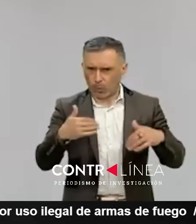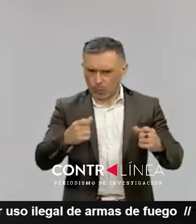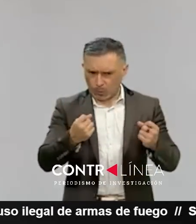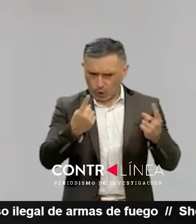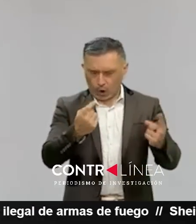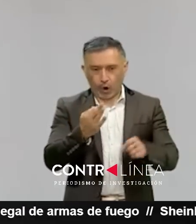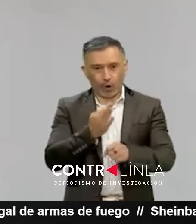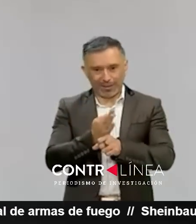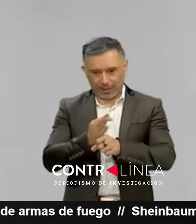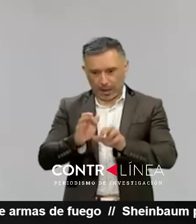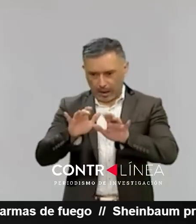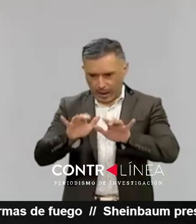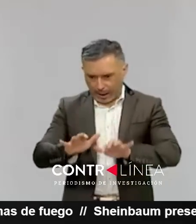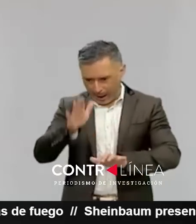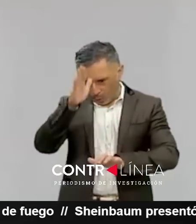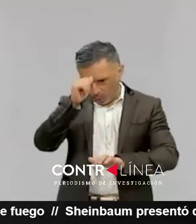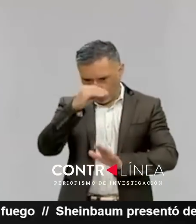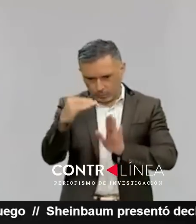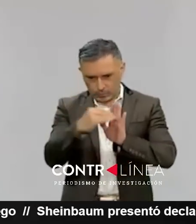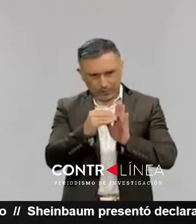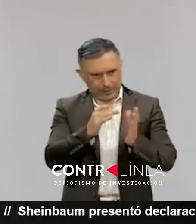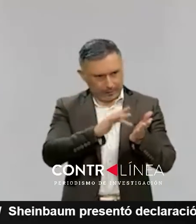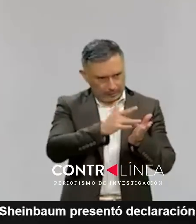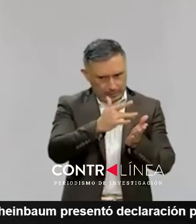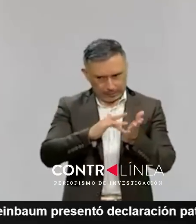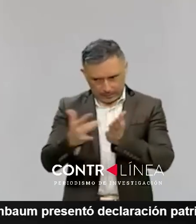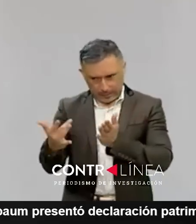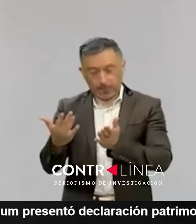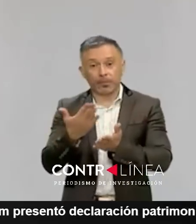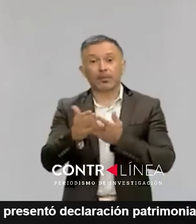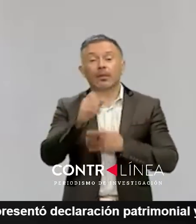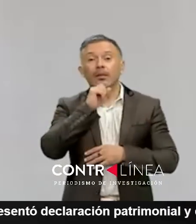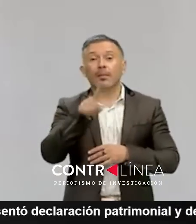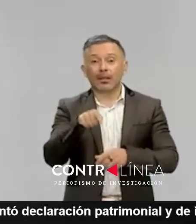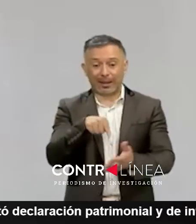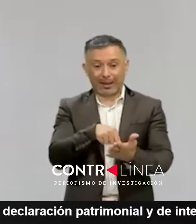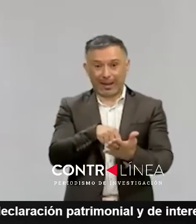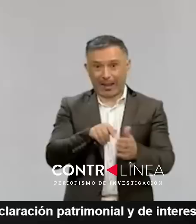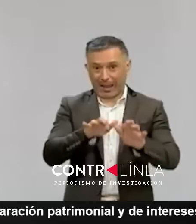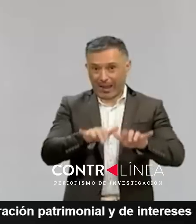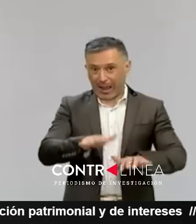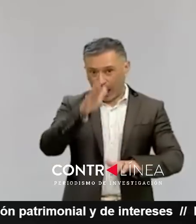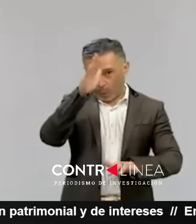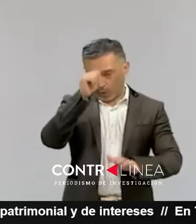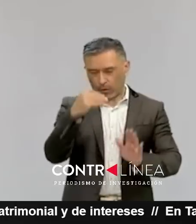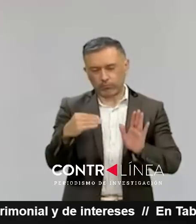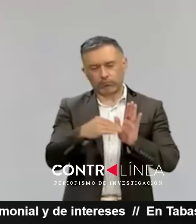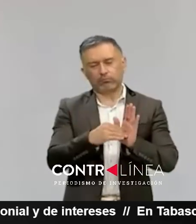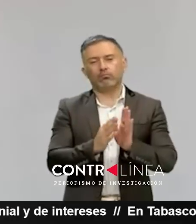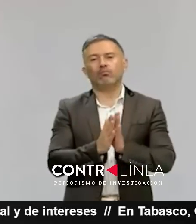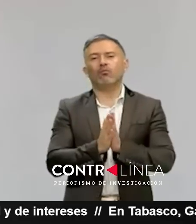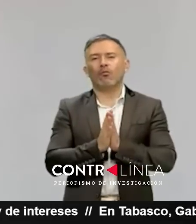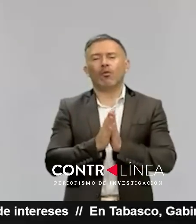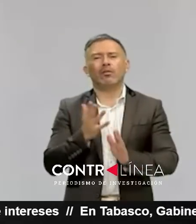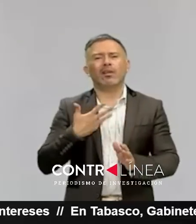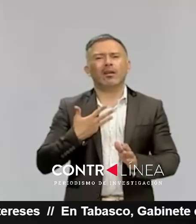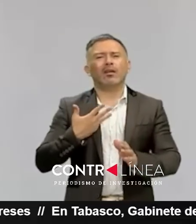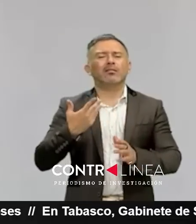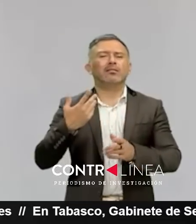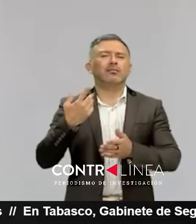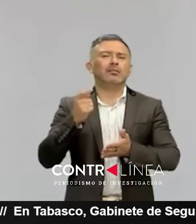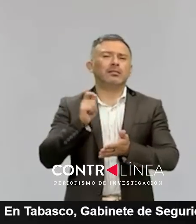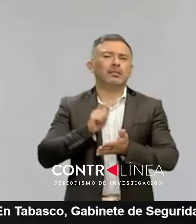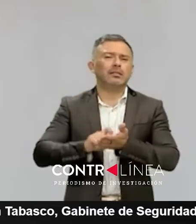acuerdo el día de hoy. Asimismo, solicito que en el acuerdo se dé cuenta del total de escritos